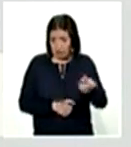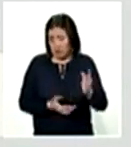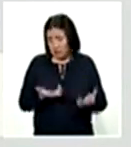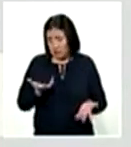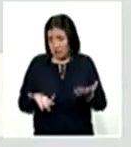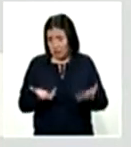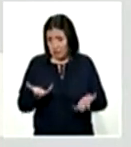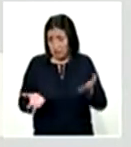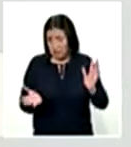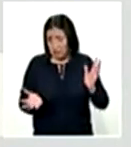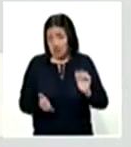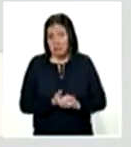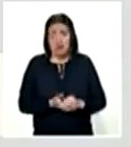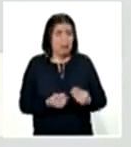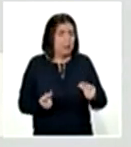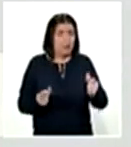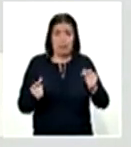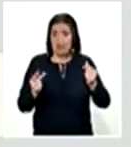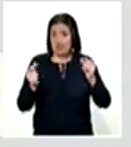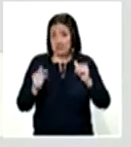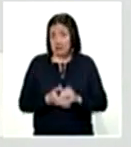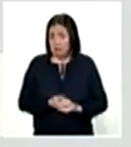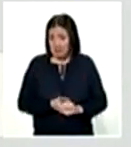quizás apresuradas,